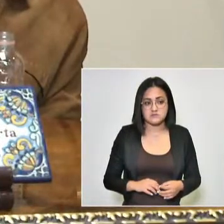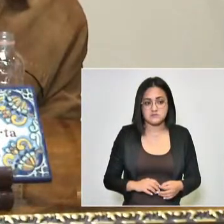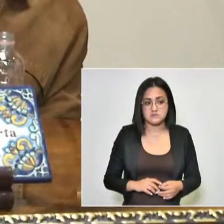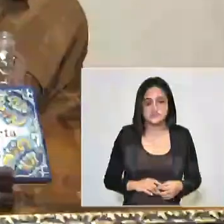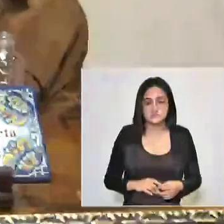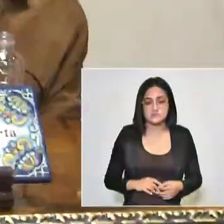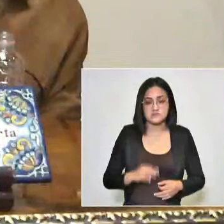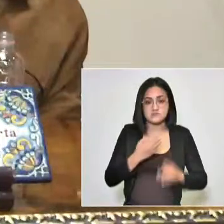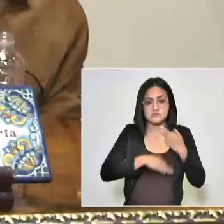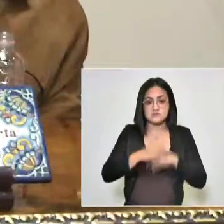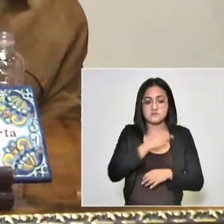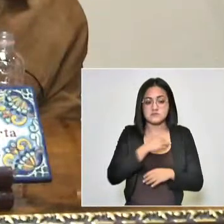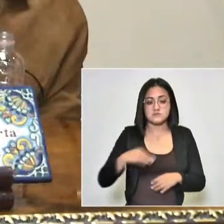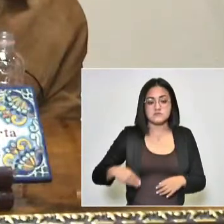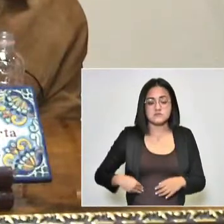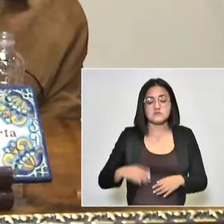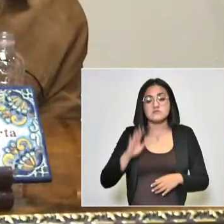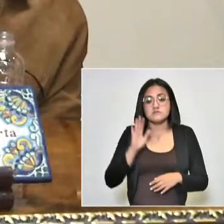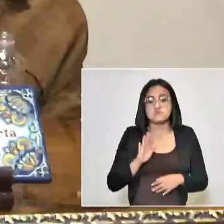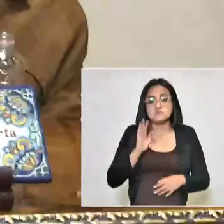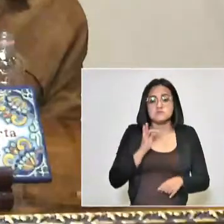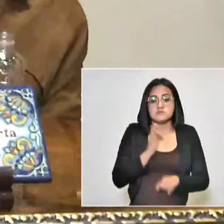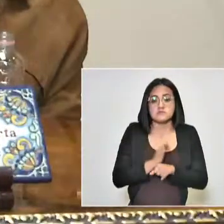En todos los municipios, al menos,